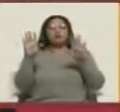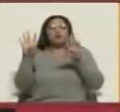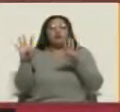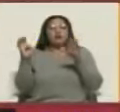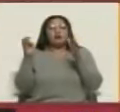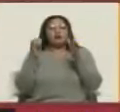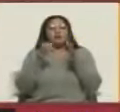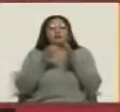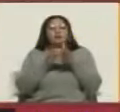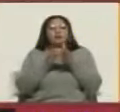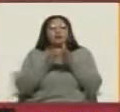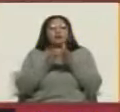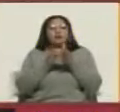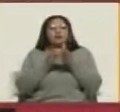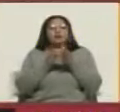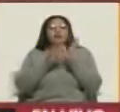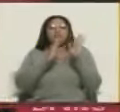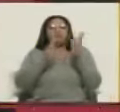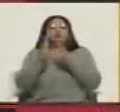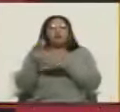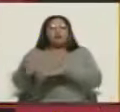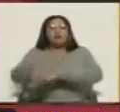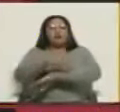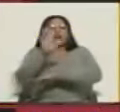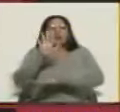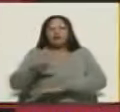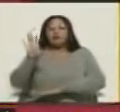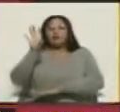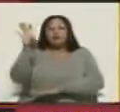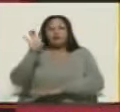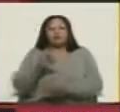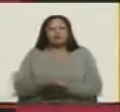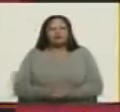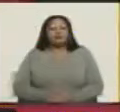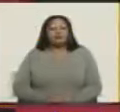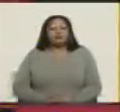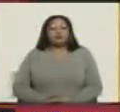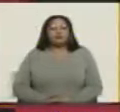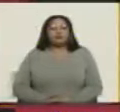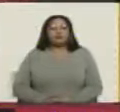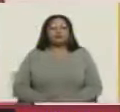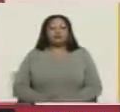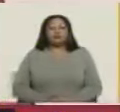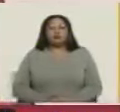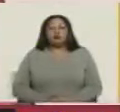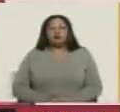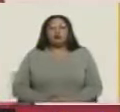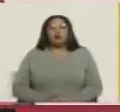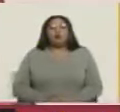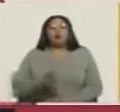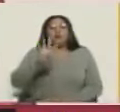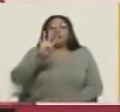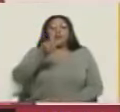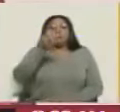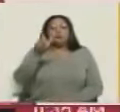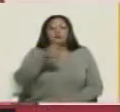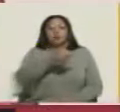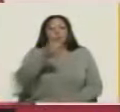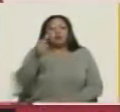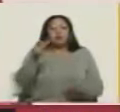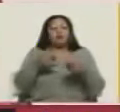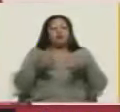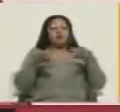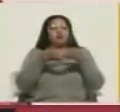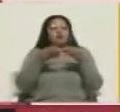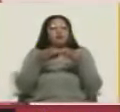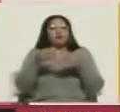269.069 estructuras de calle en todo el país. Los cuatro compañeros y compañeras que están en cada estructura de calle